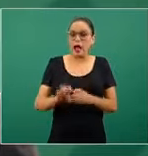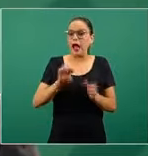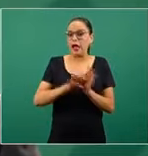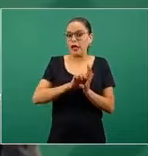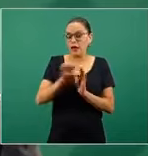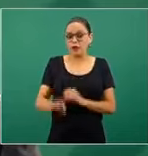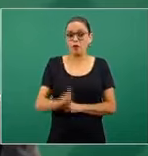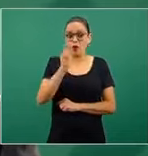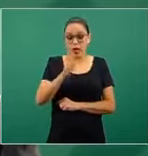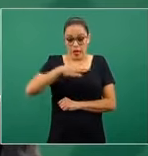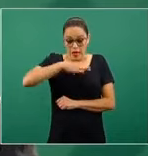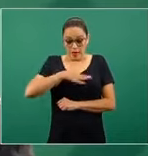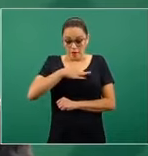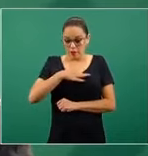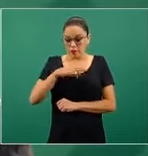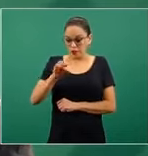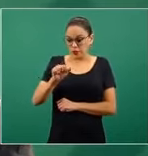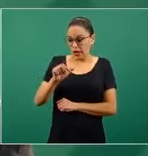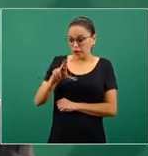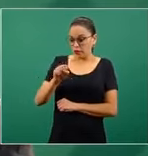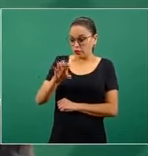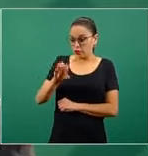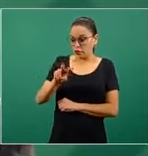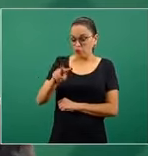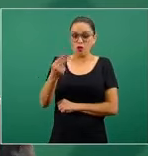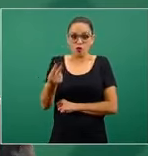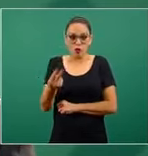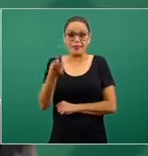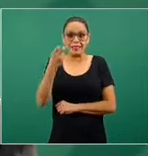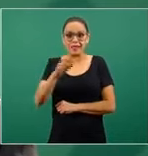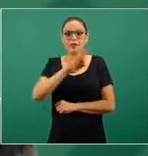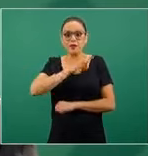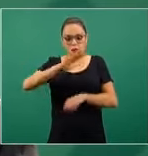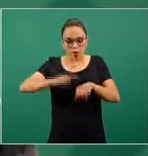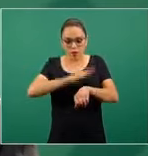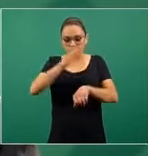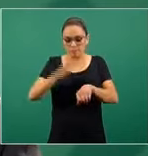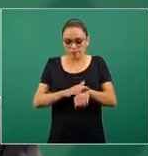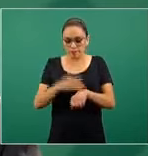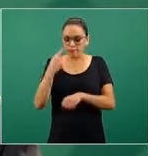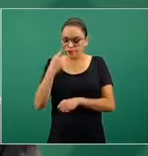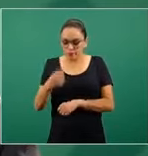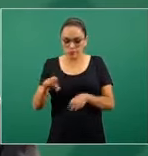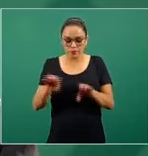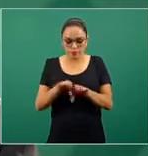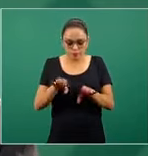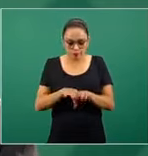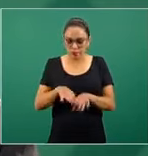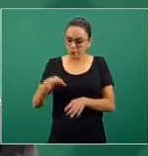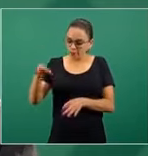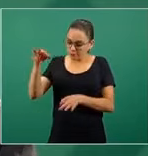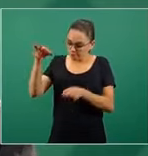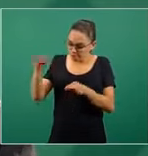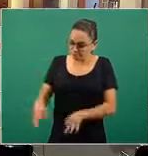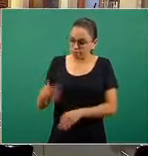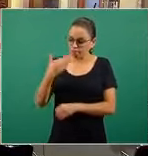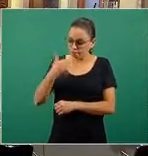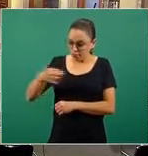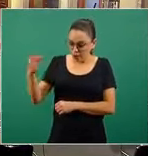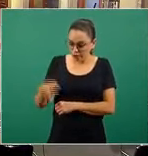esos datos podremos ir evaluando la efectividad, el impacto, la utilidad de la vacuna en condiciones